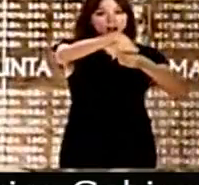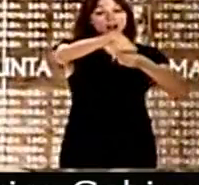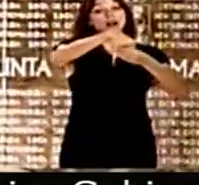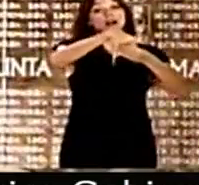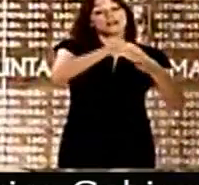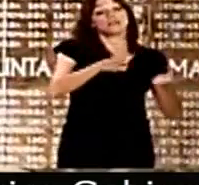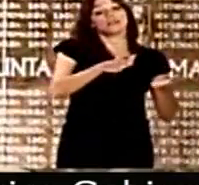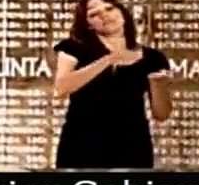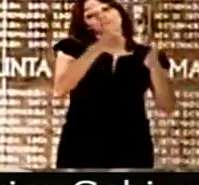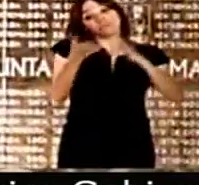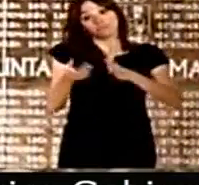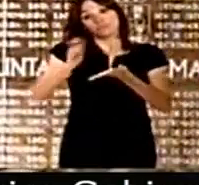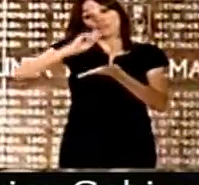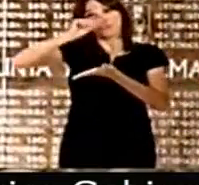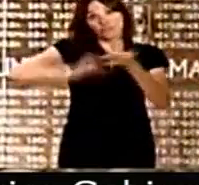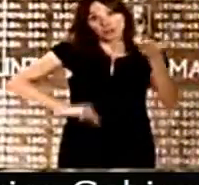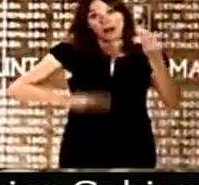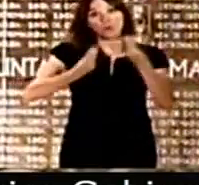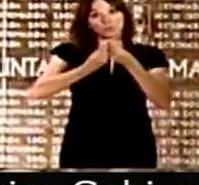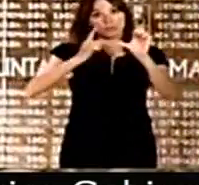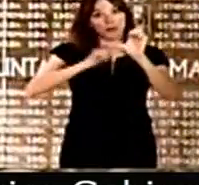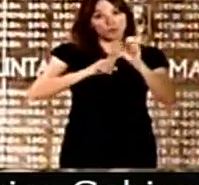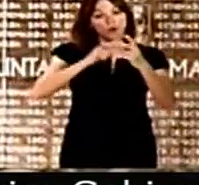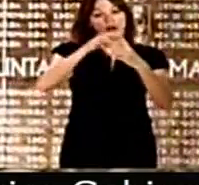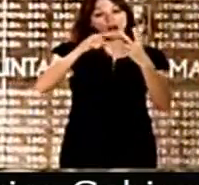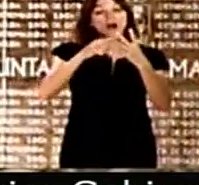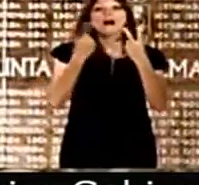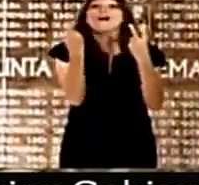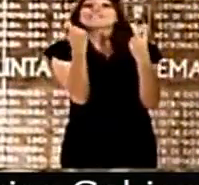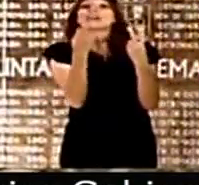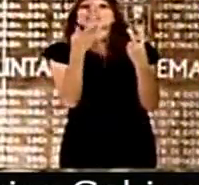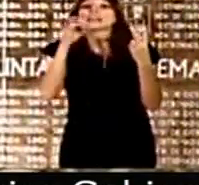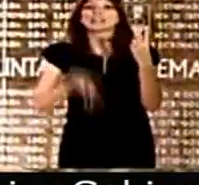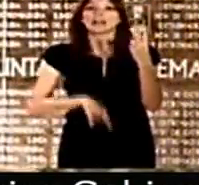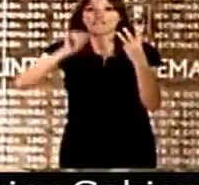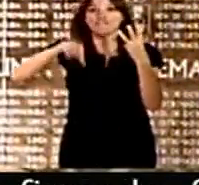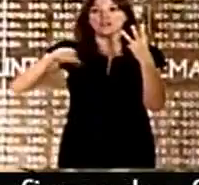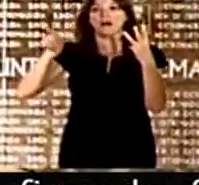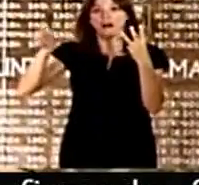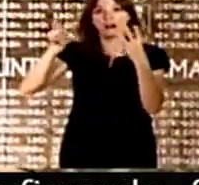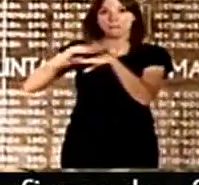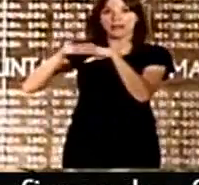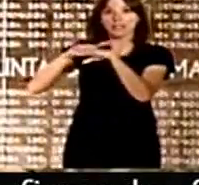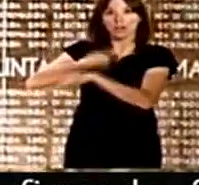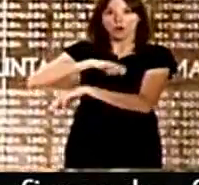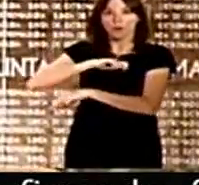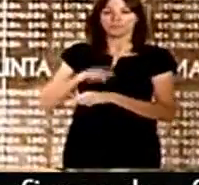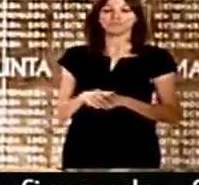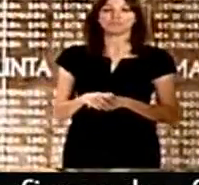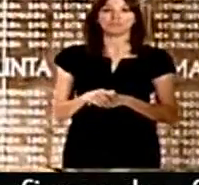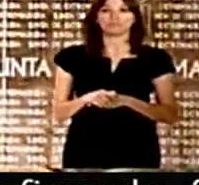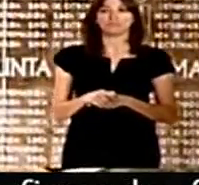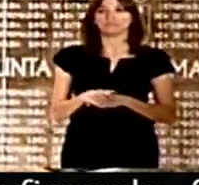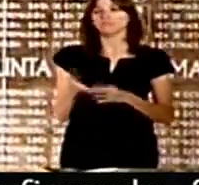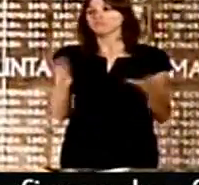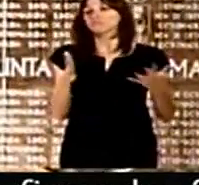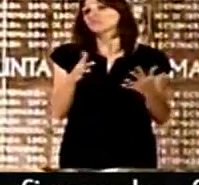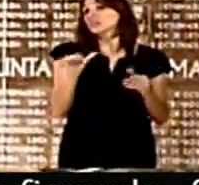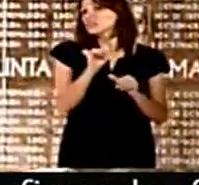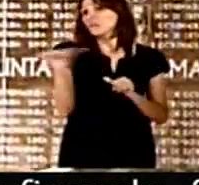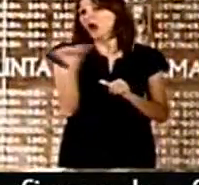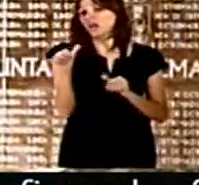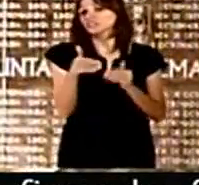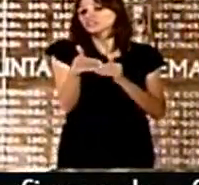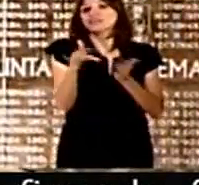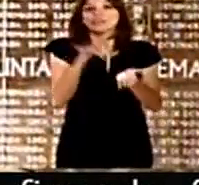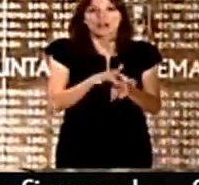Extremadura. La única pata que falta es la del Ministerio. En ese sentido, les avanzo que las próximas semanas, no sé concretarles todavía